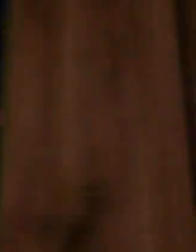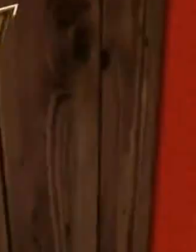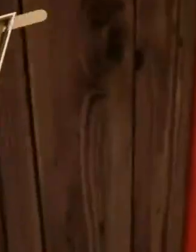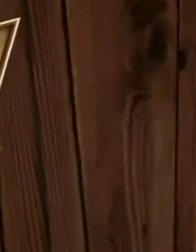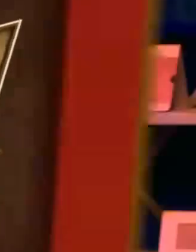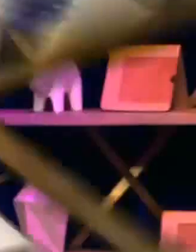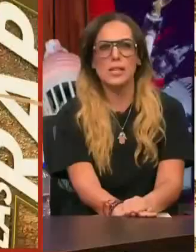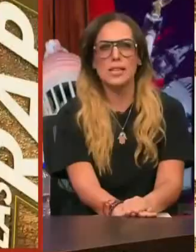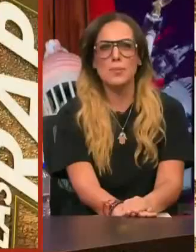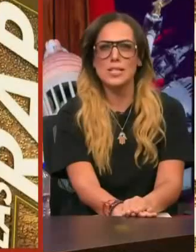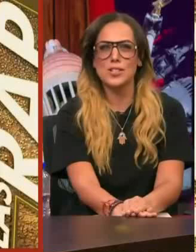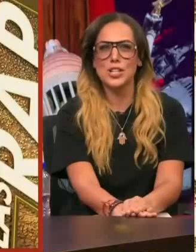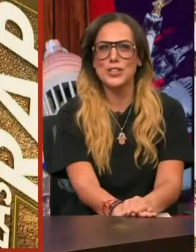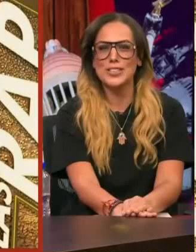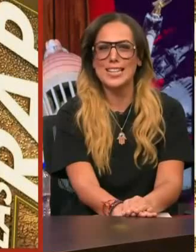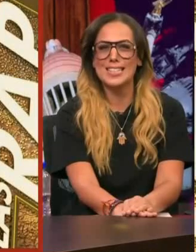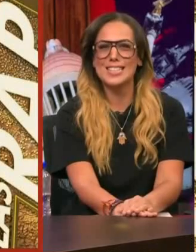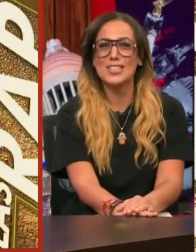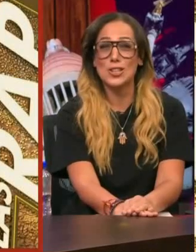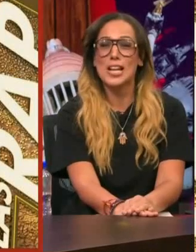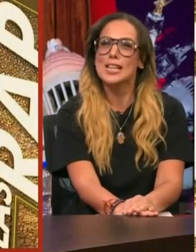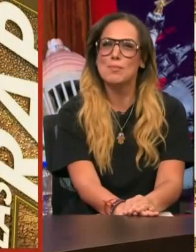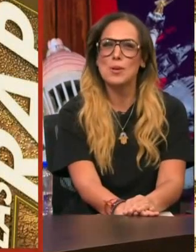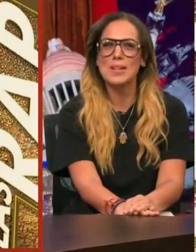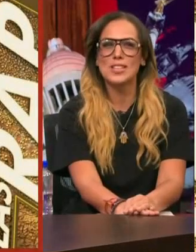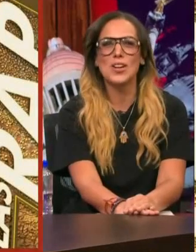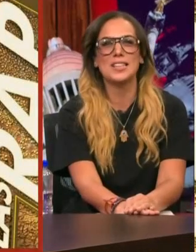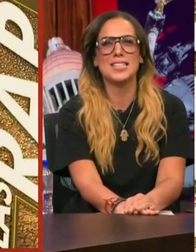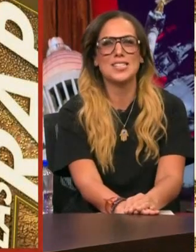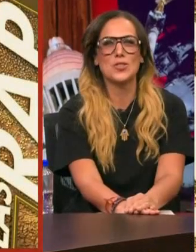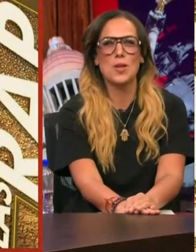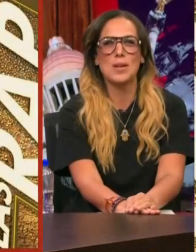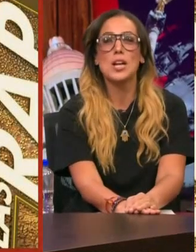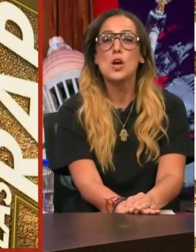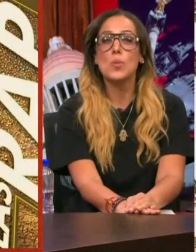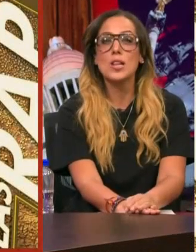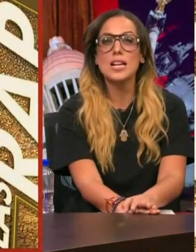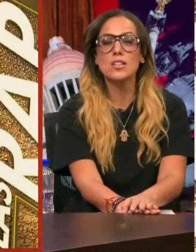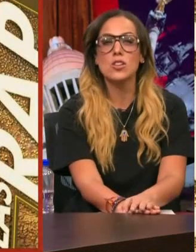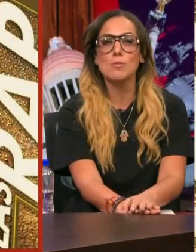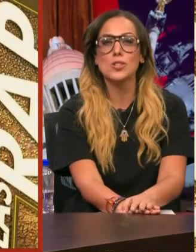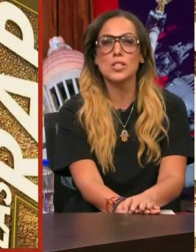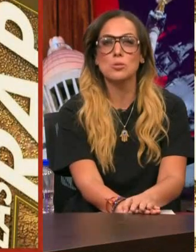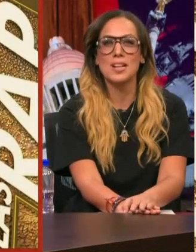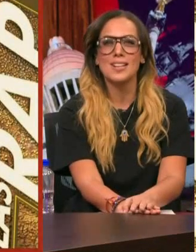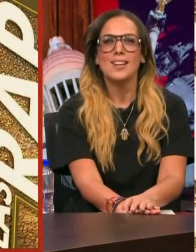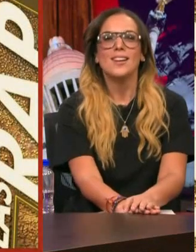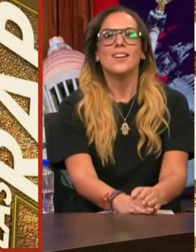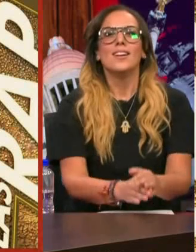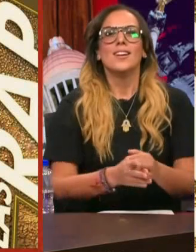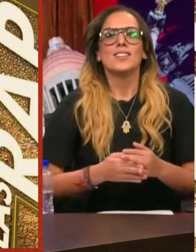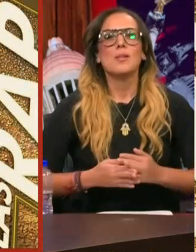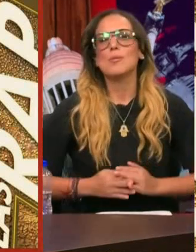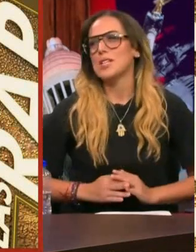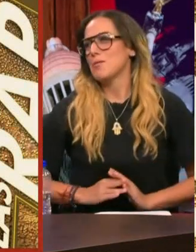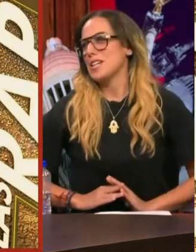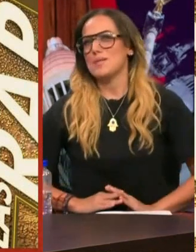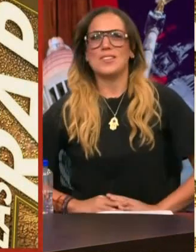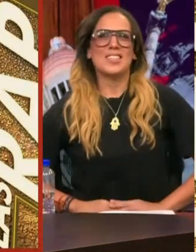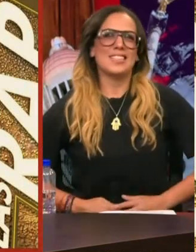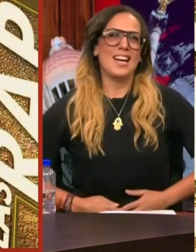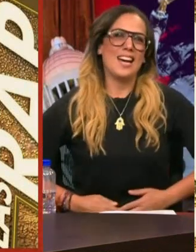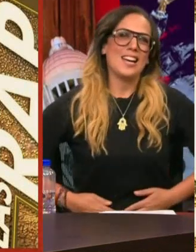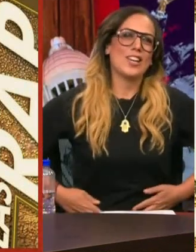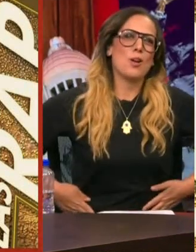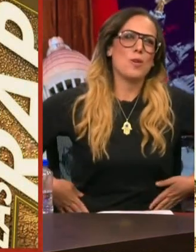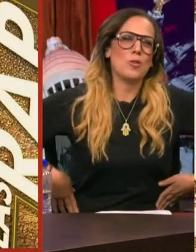México obtuvo una orden de aprehensión en contra del escritor y diplomático Andrés Roemer por delito de abuso sexual. Yo me puse de buenas,